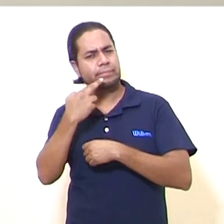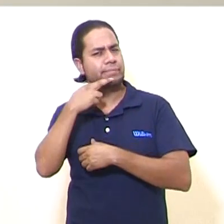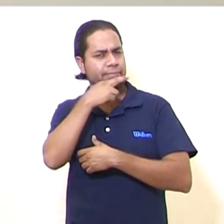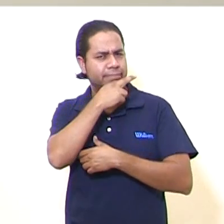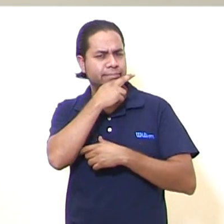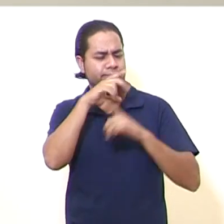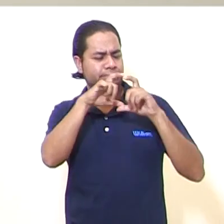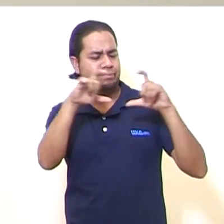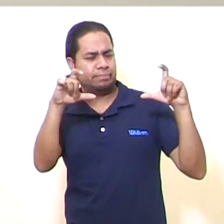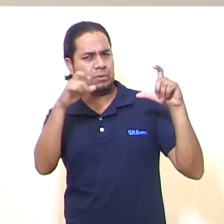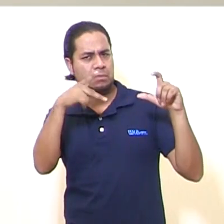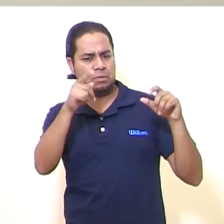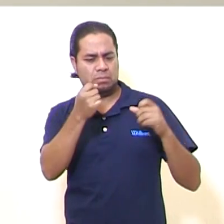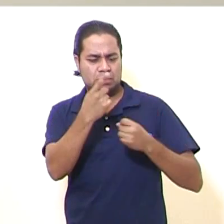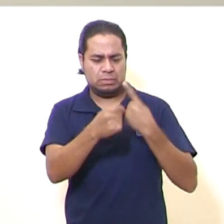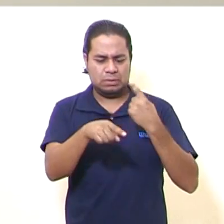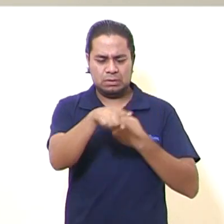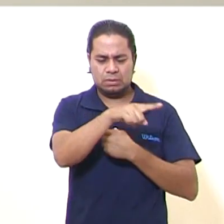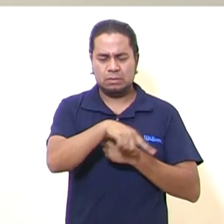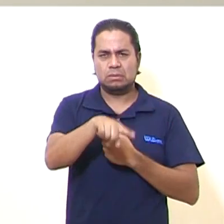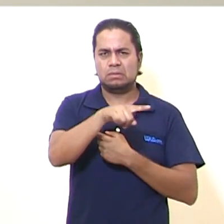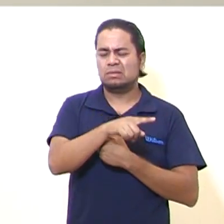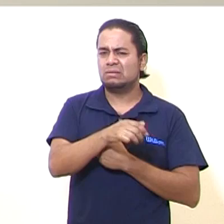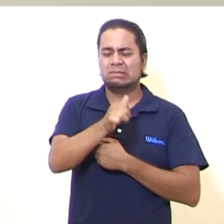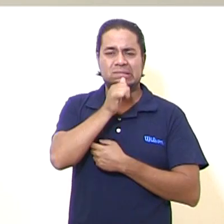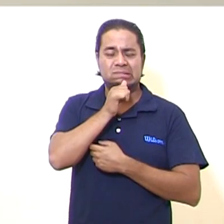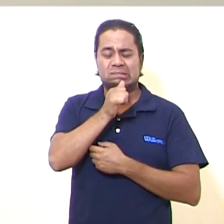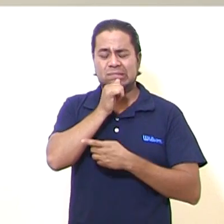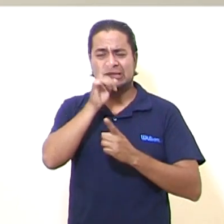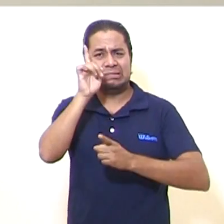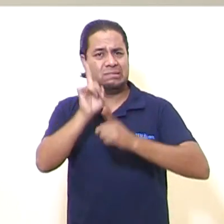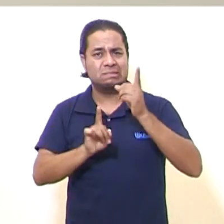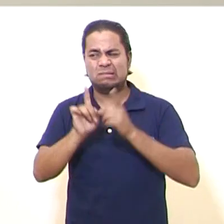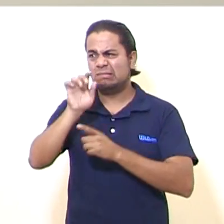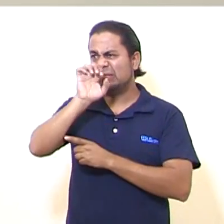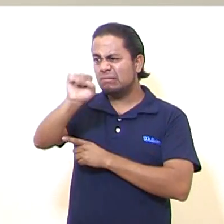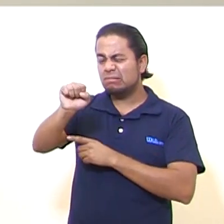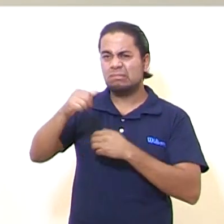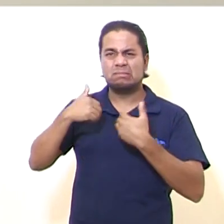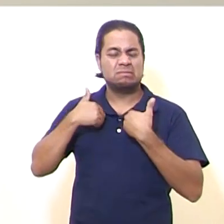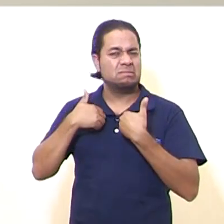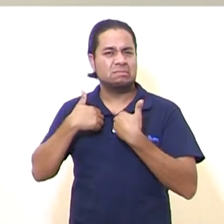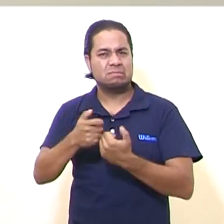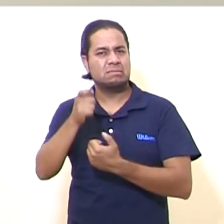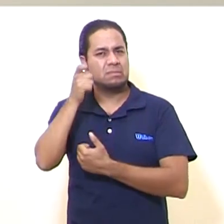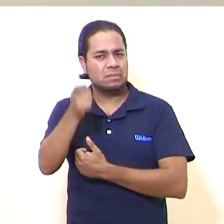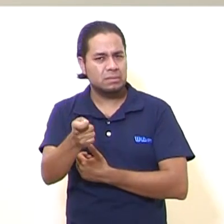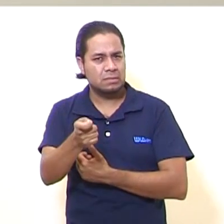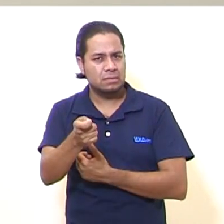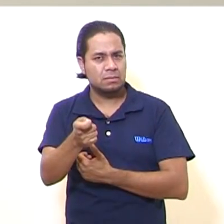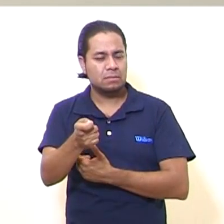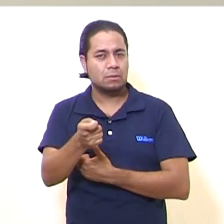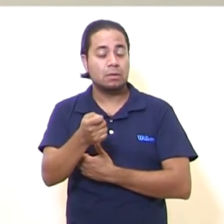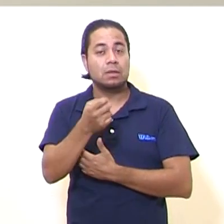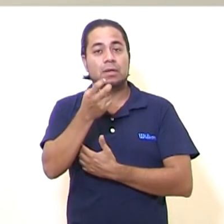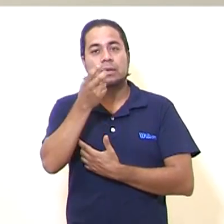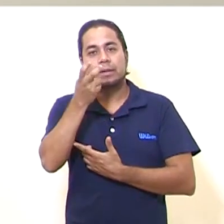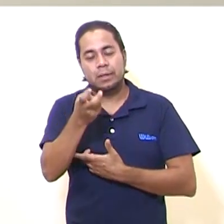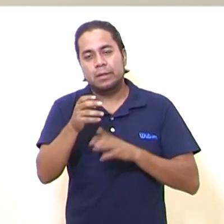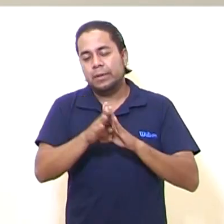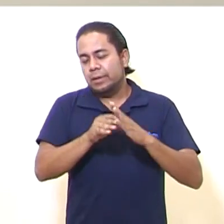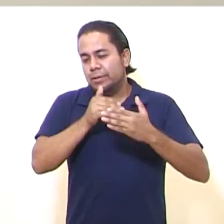otra parte de la sociedad no entendía dichos ideogramas. Para eso el tiempo